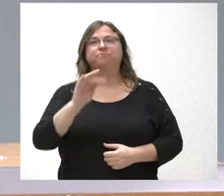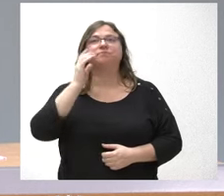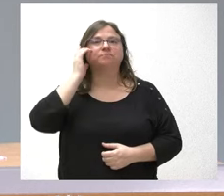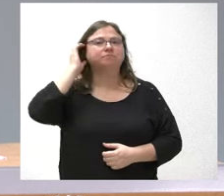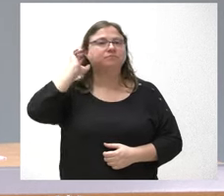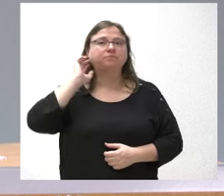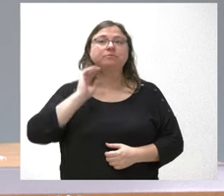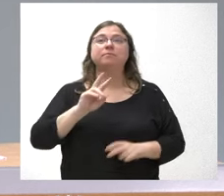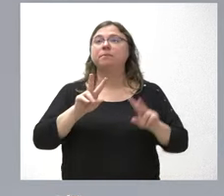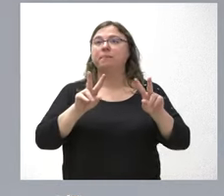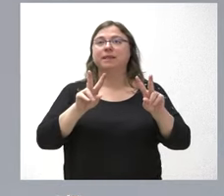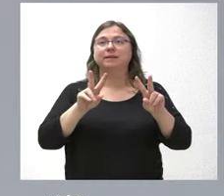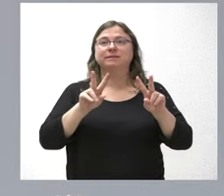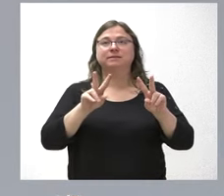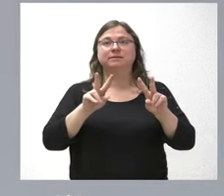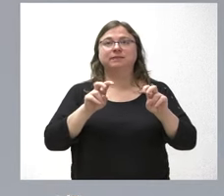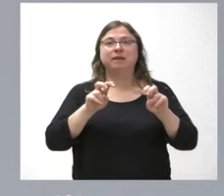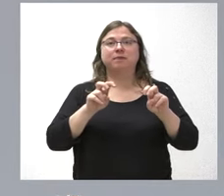Sí, sobre las cuestiones que